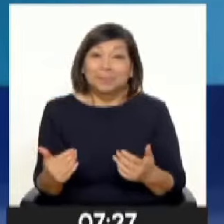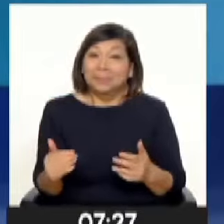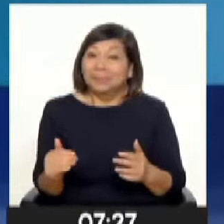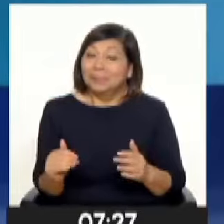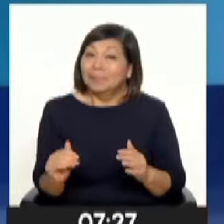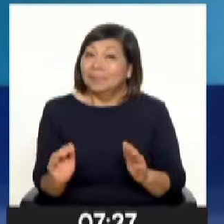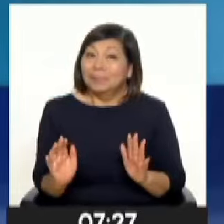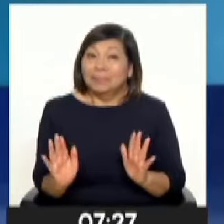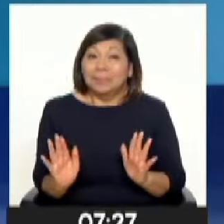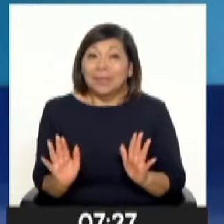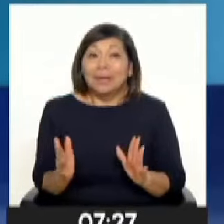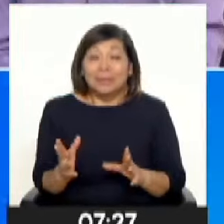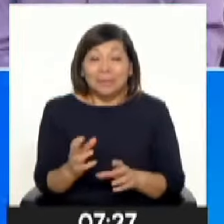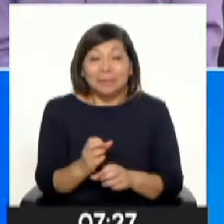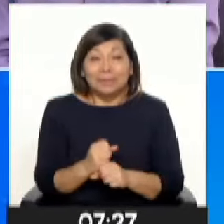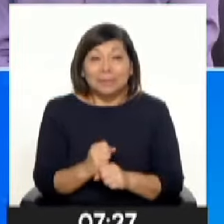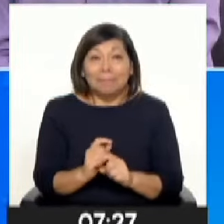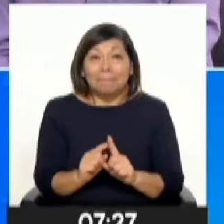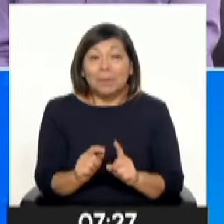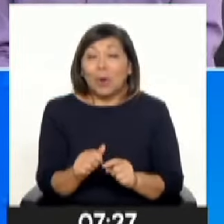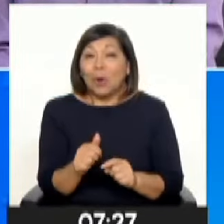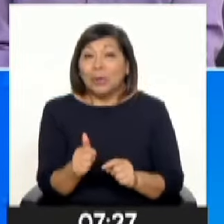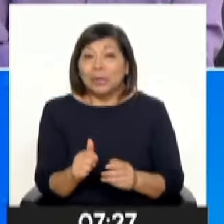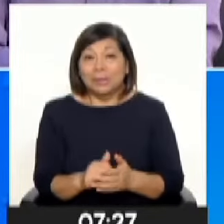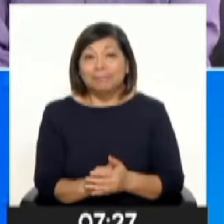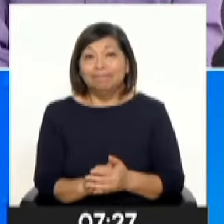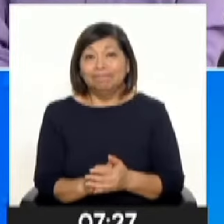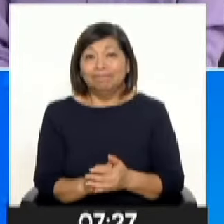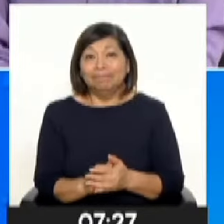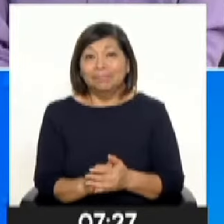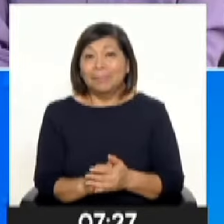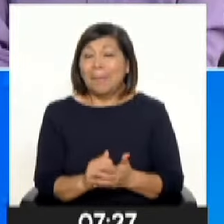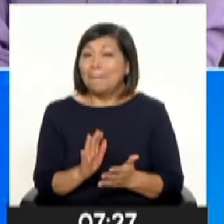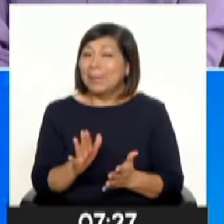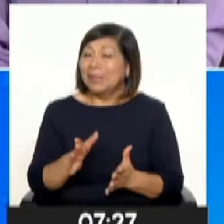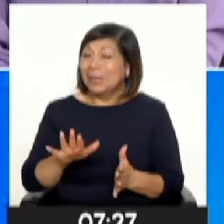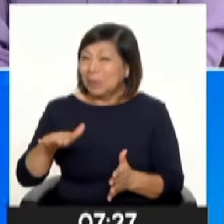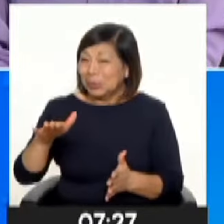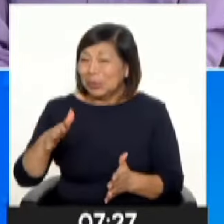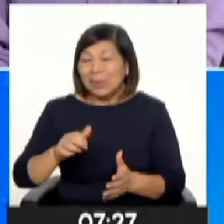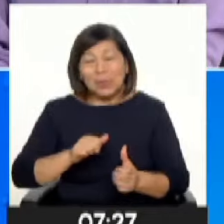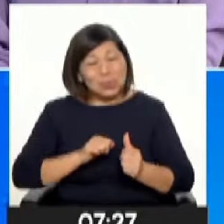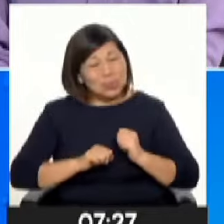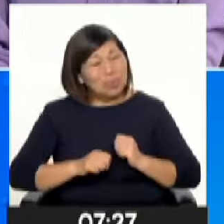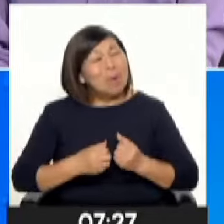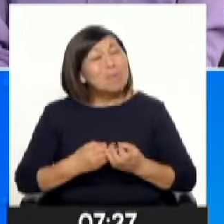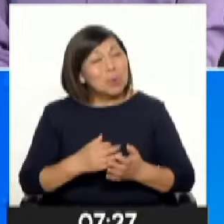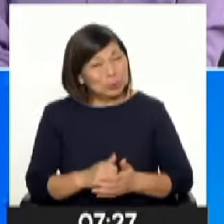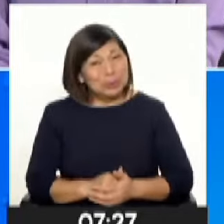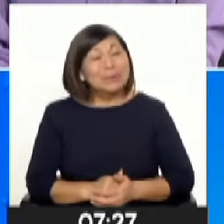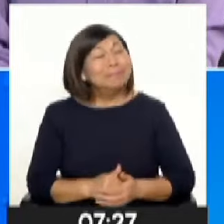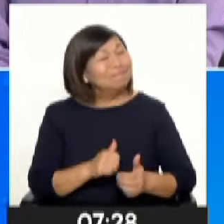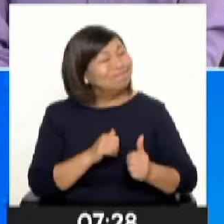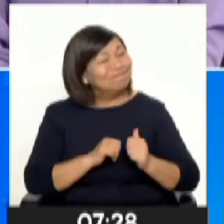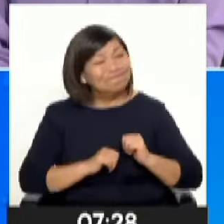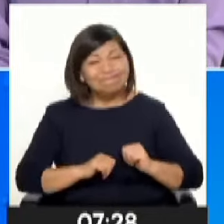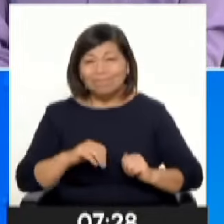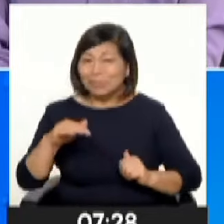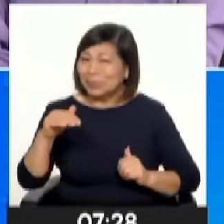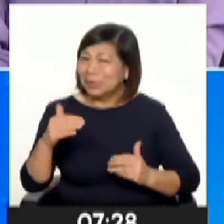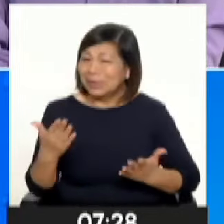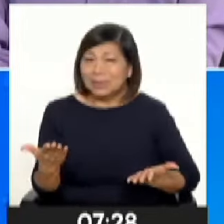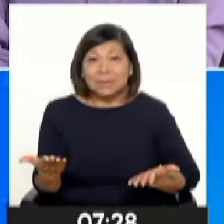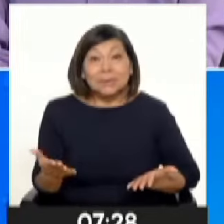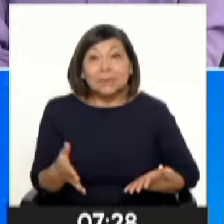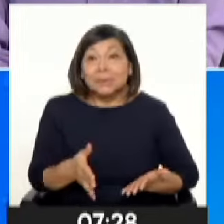y decisión ya fue tomada, y en la otra está dañada emocionalmente. Está dañada. Y